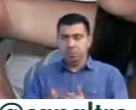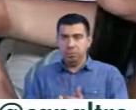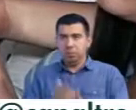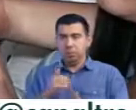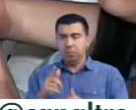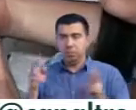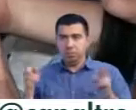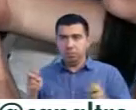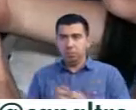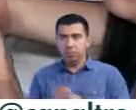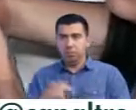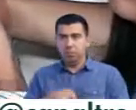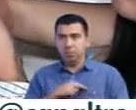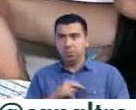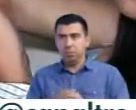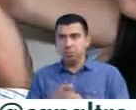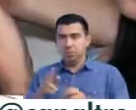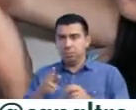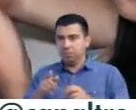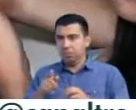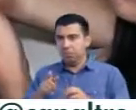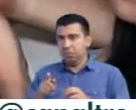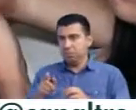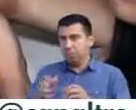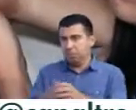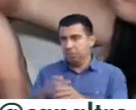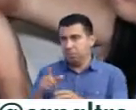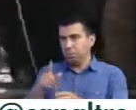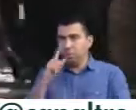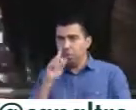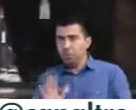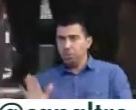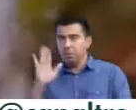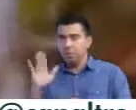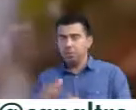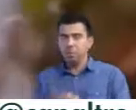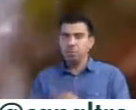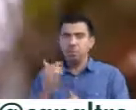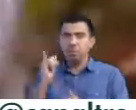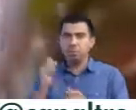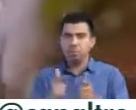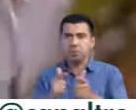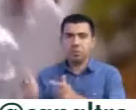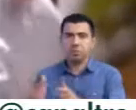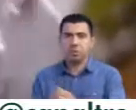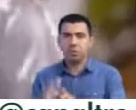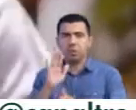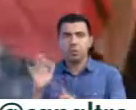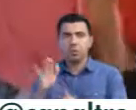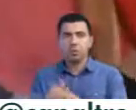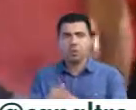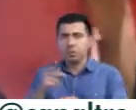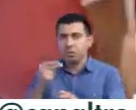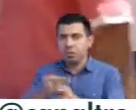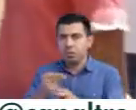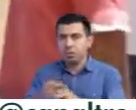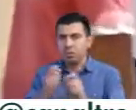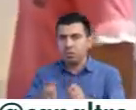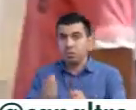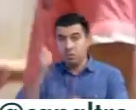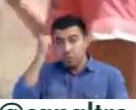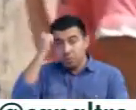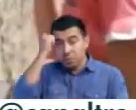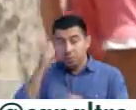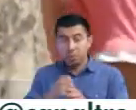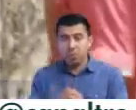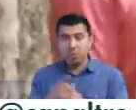normales deberíamos nombrar los del banco de la excelencia que ya está conformada a nivel nacional pero sabemos que ellos van a ser nombrados esos docentes y no